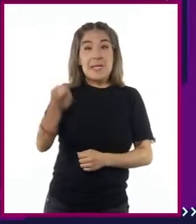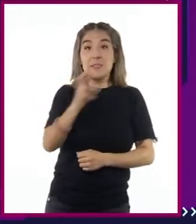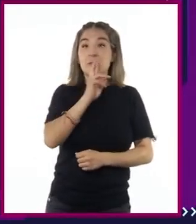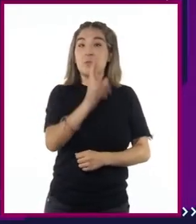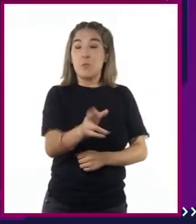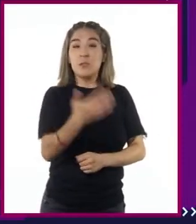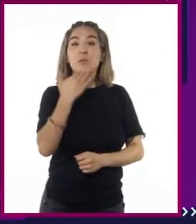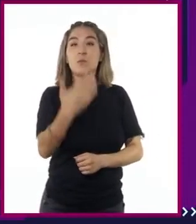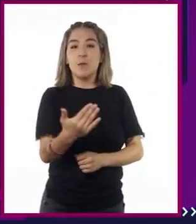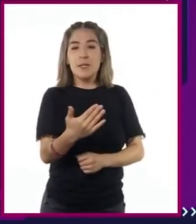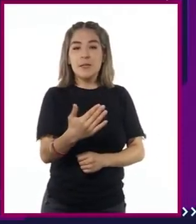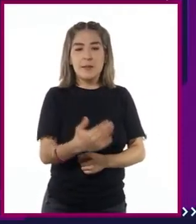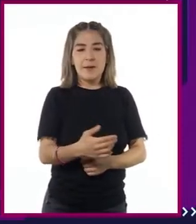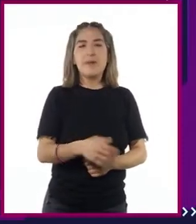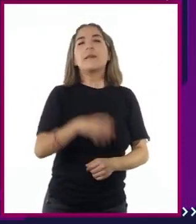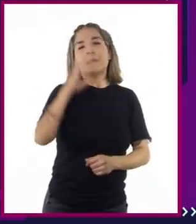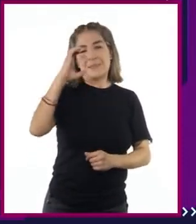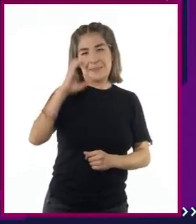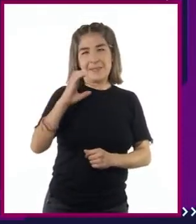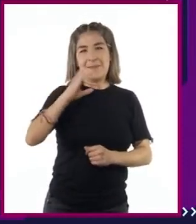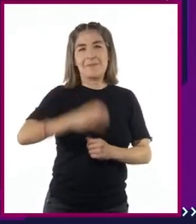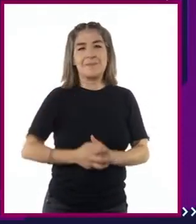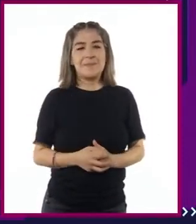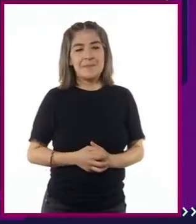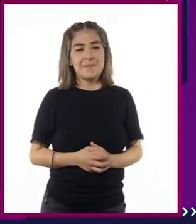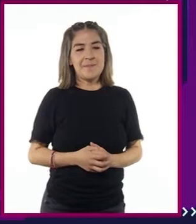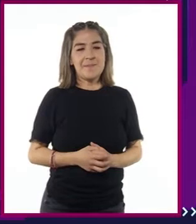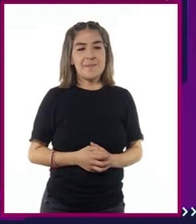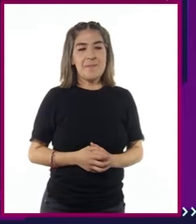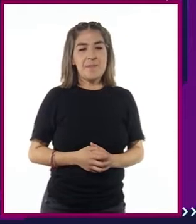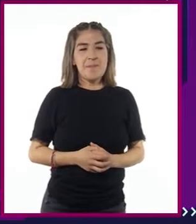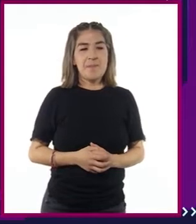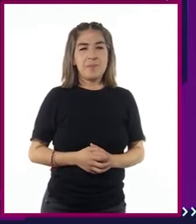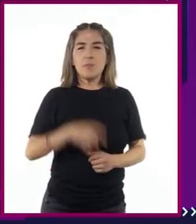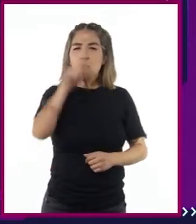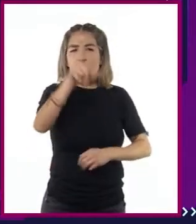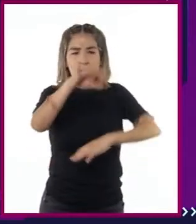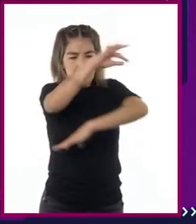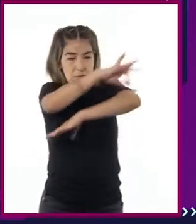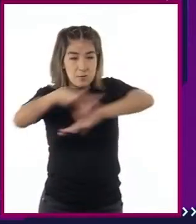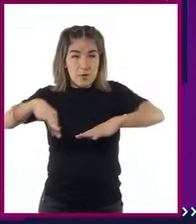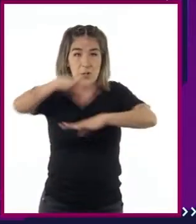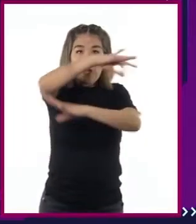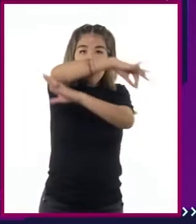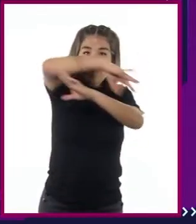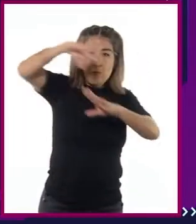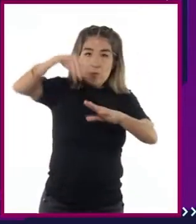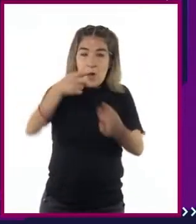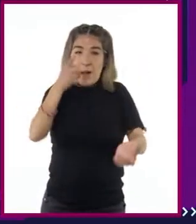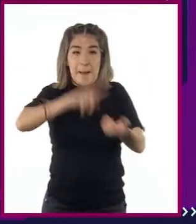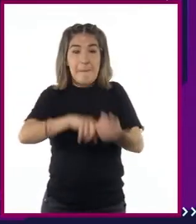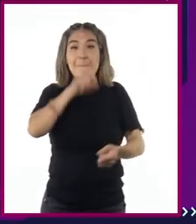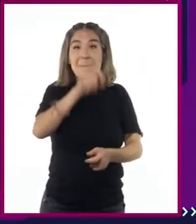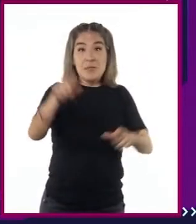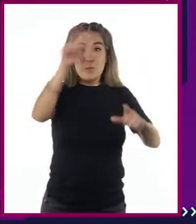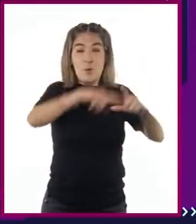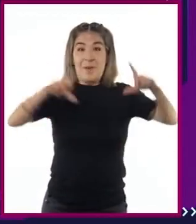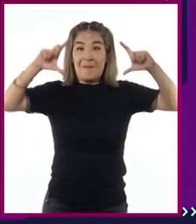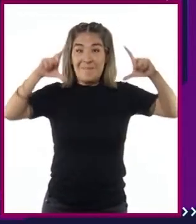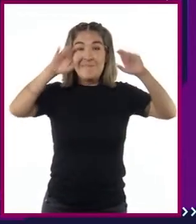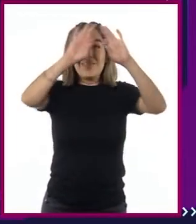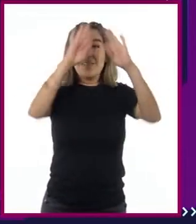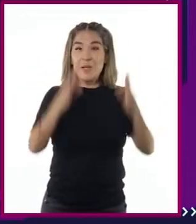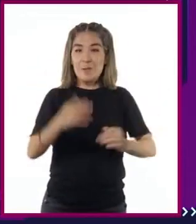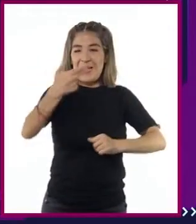respuesta correcta es el inciso C. Si se trazan las diagonales sobre un heptágono,